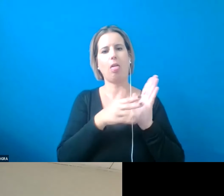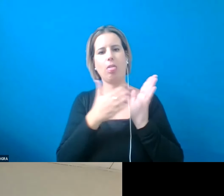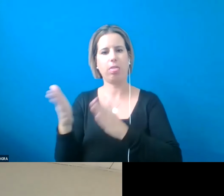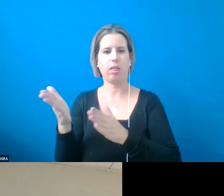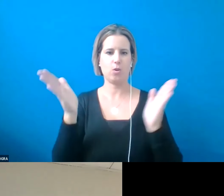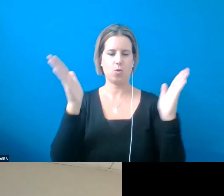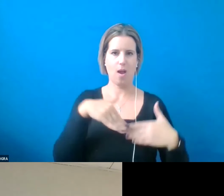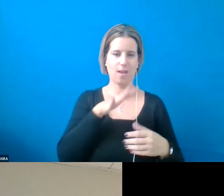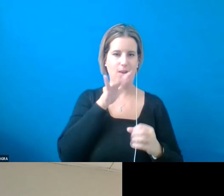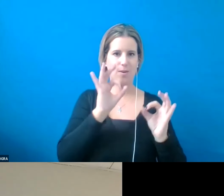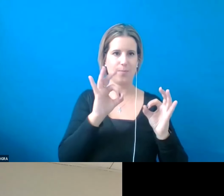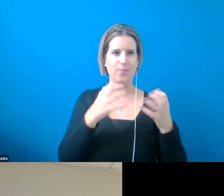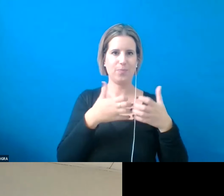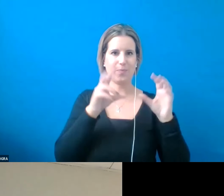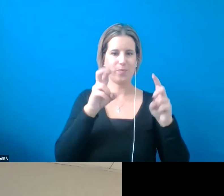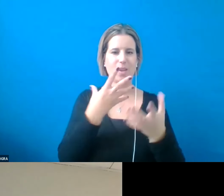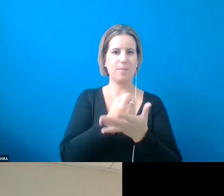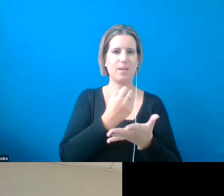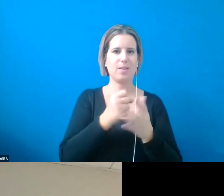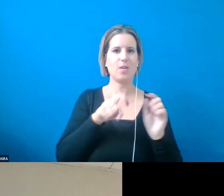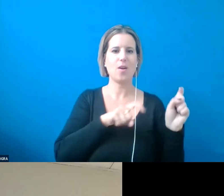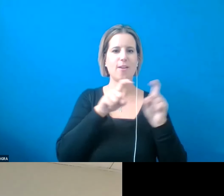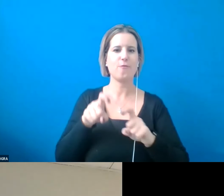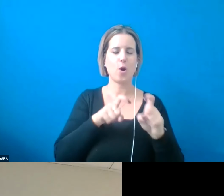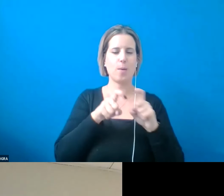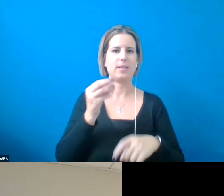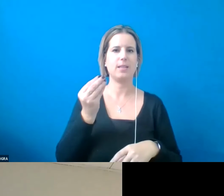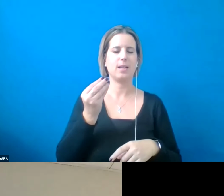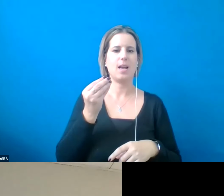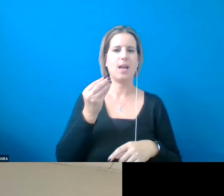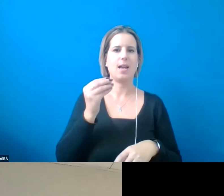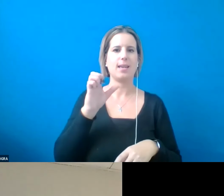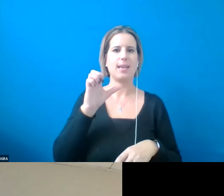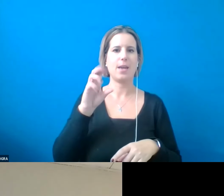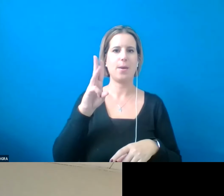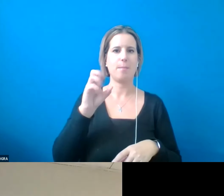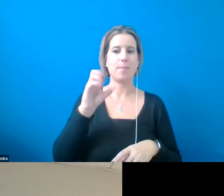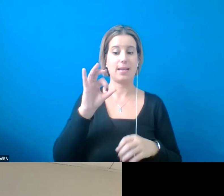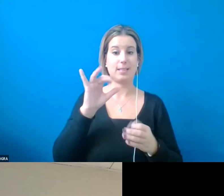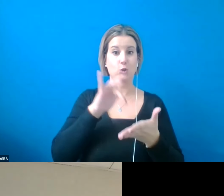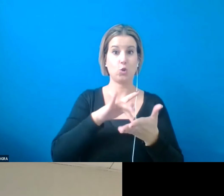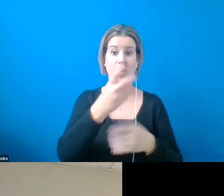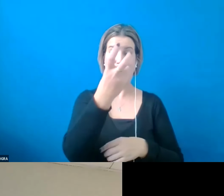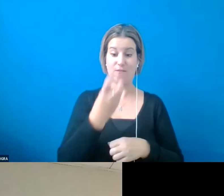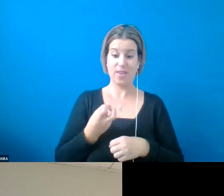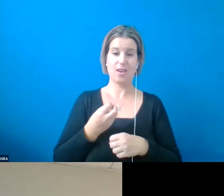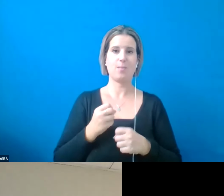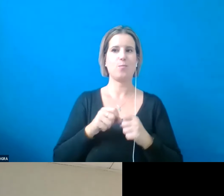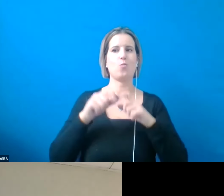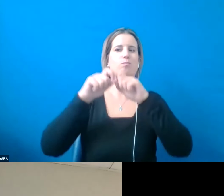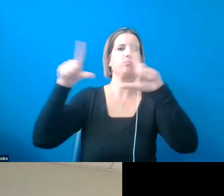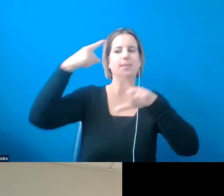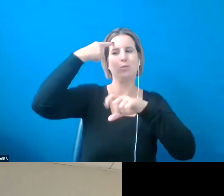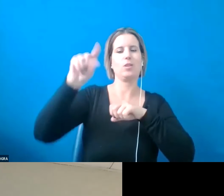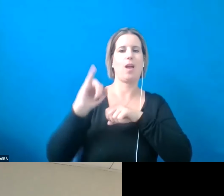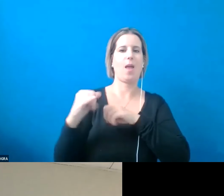funcionando con la aplicación informática que pase que permite que nada más que ha llegado el paciente aparece en nuestra pantalla y